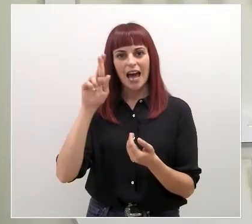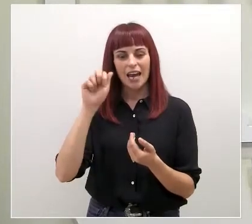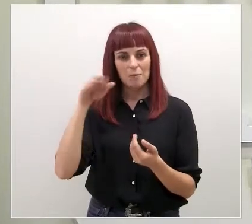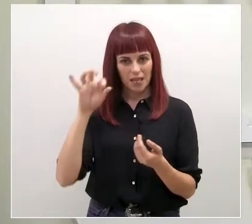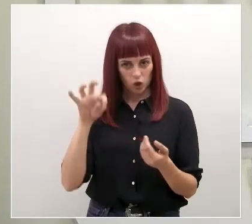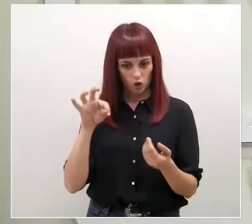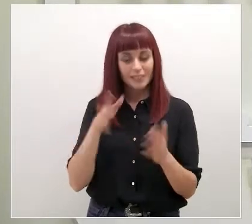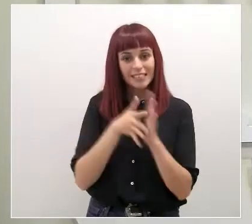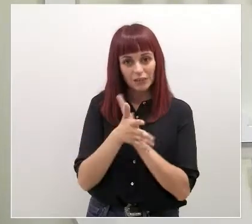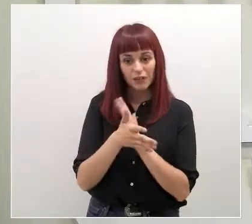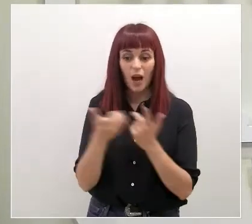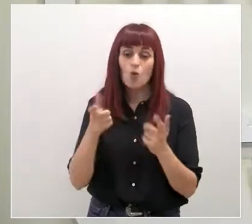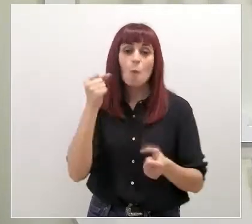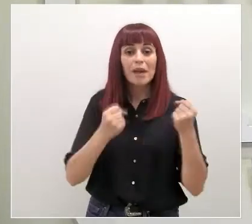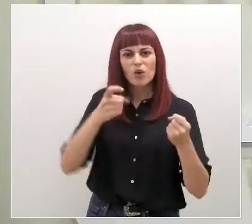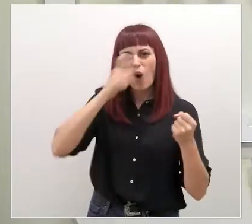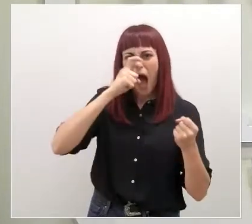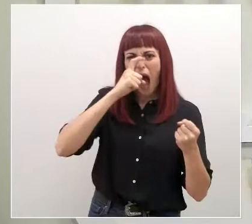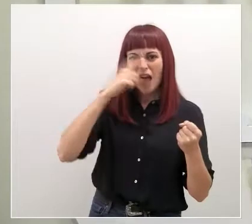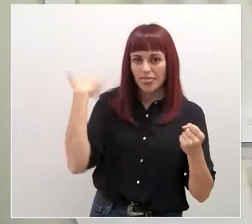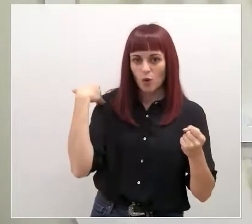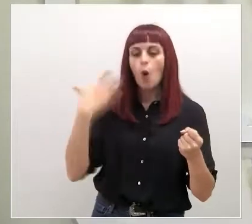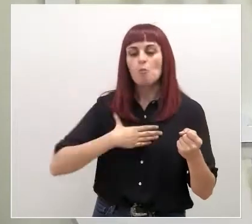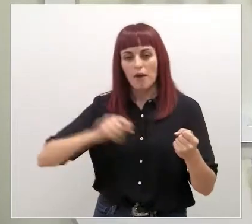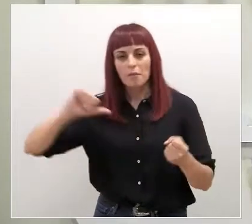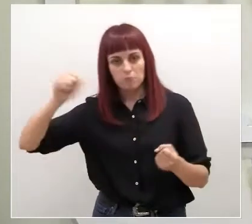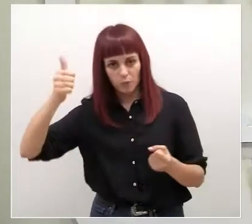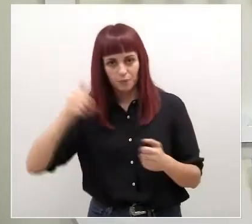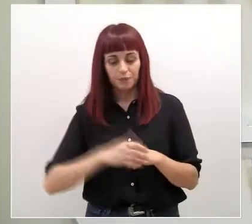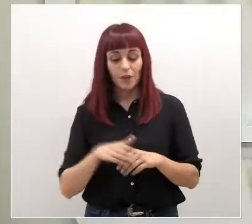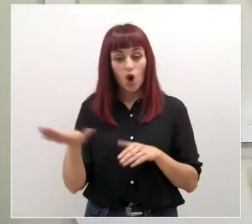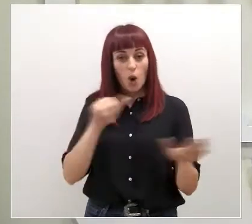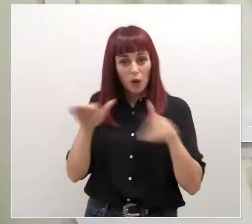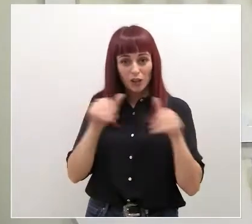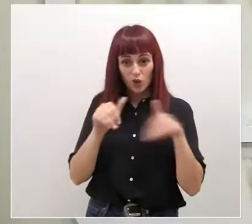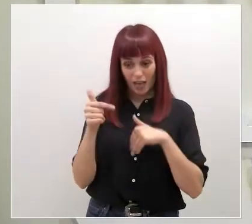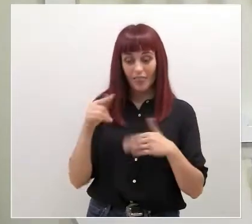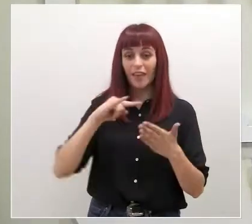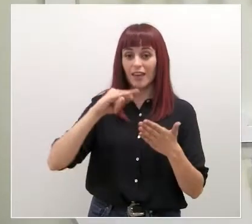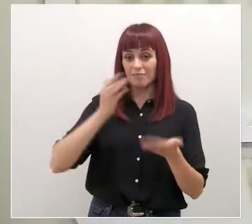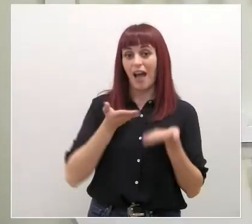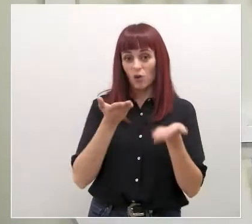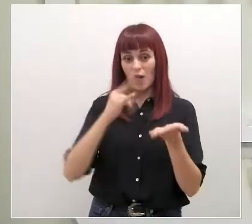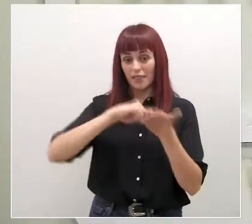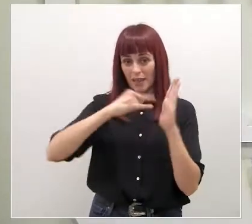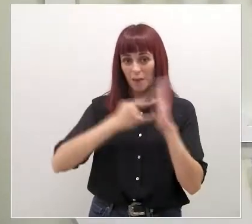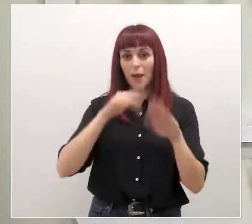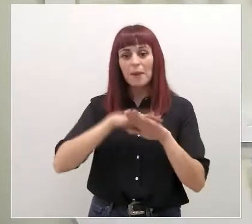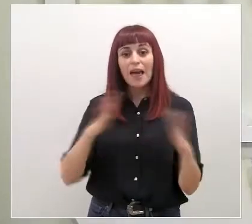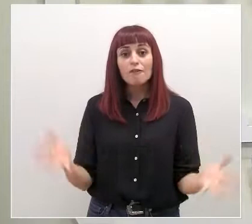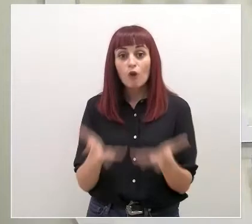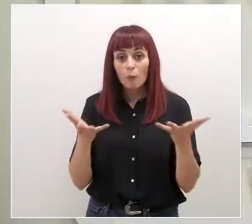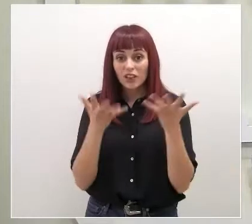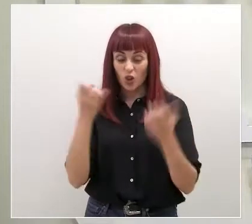vehículo que tenga una antigüedad de 7 años. Dentro de la anterior convocatoria de ayudas de este plan, el MOVES 2, para el fomento de